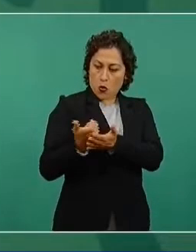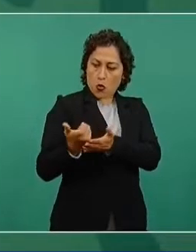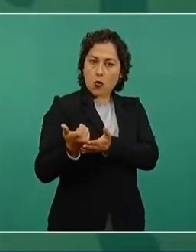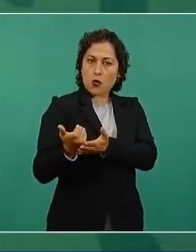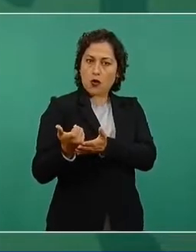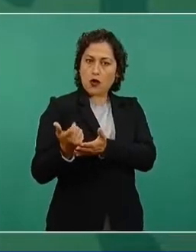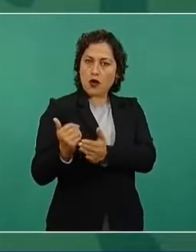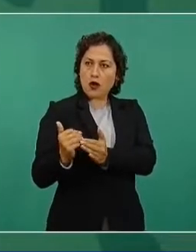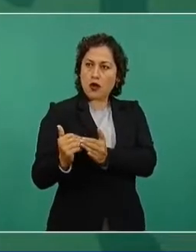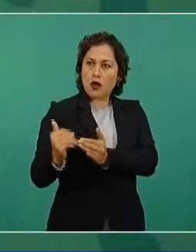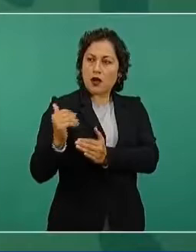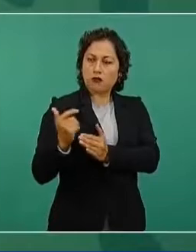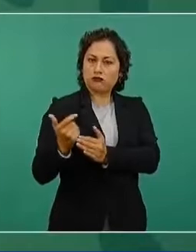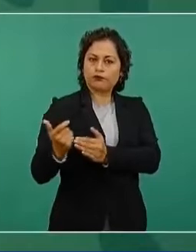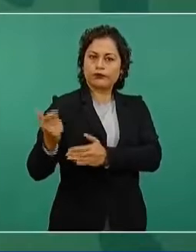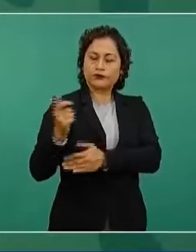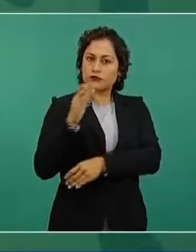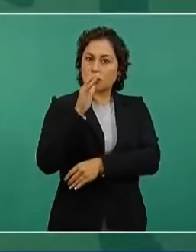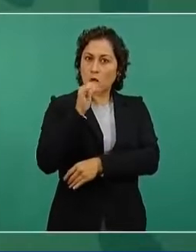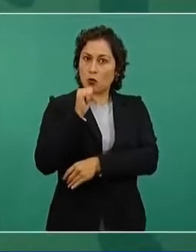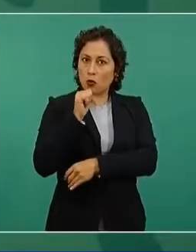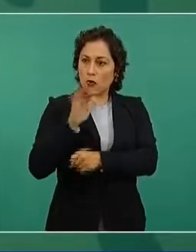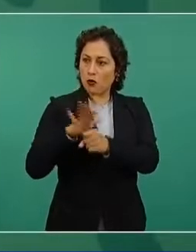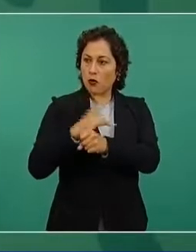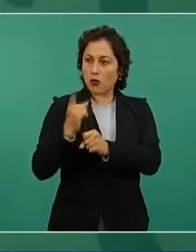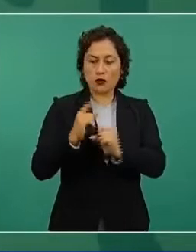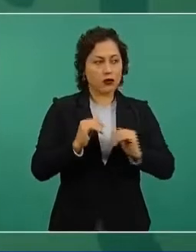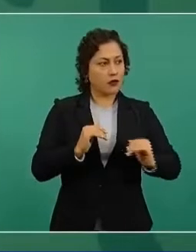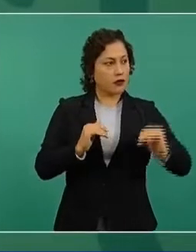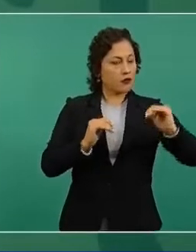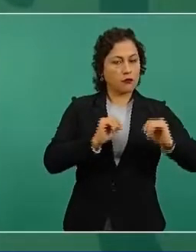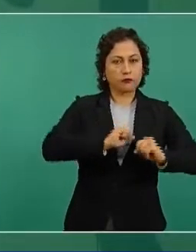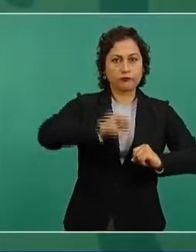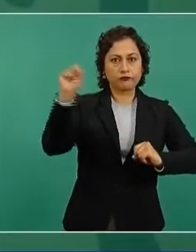porque se incrementaba la inflación.